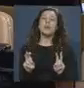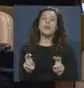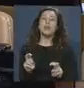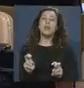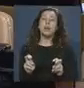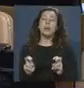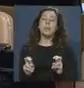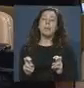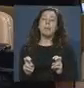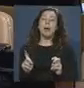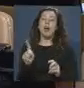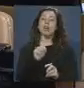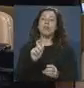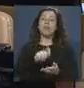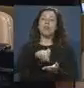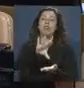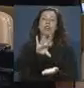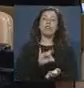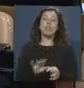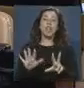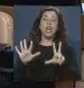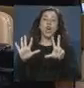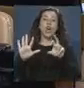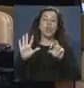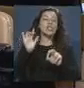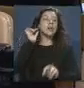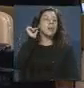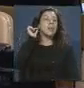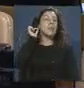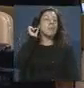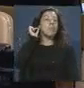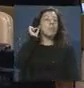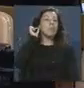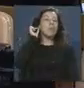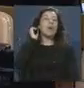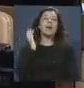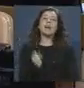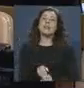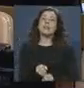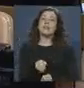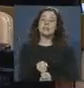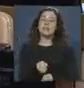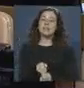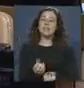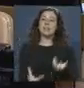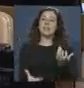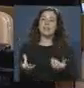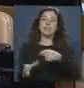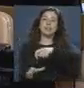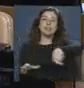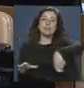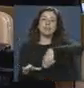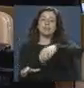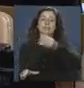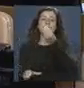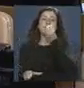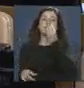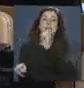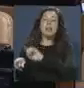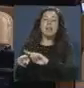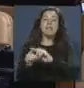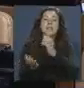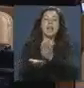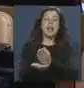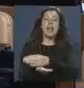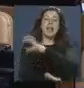no contratación de cerca de 80 mujeres que se desempeñaban como manipuladoras de alimentos en distintos